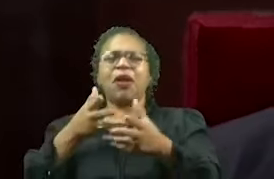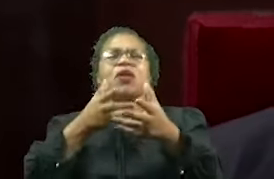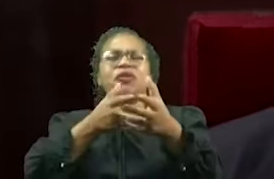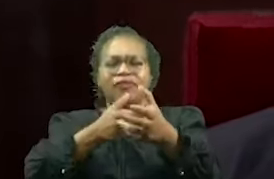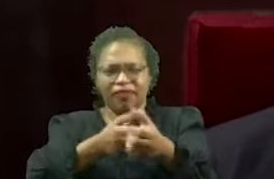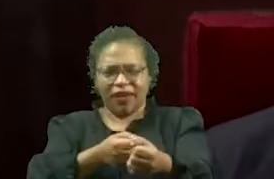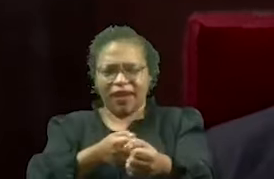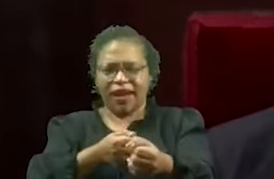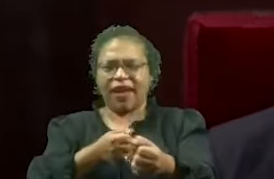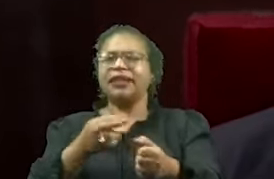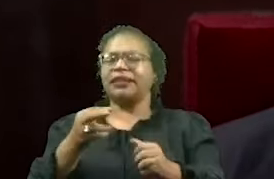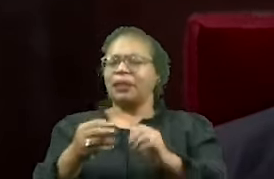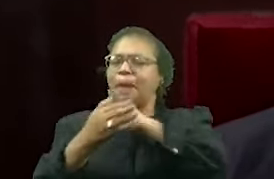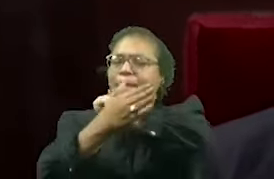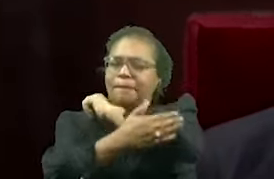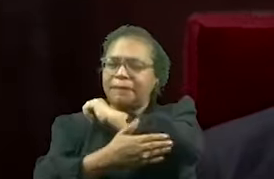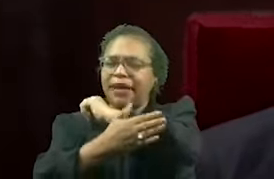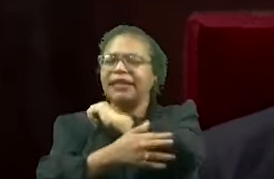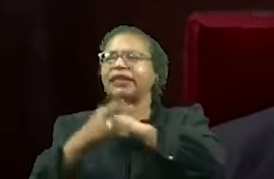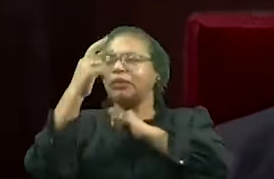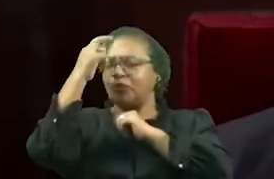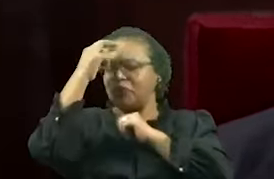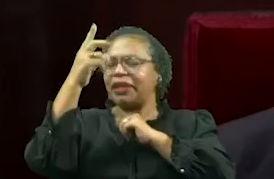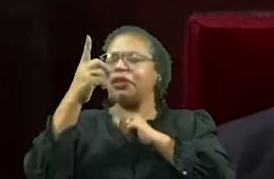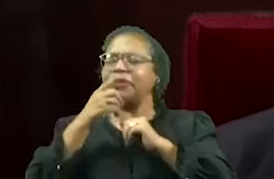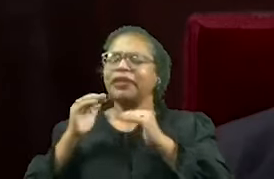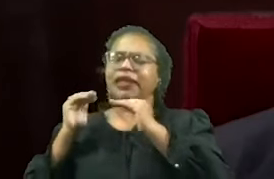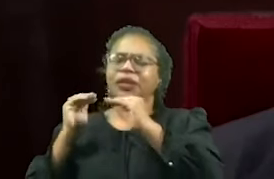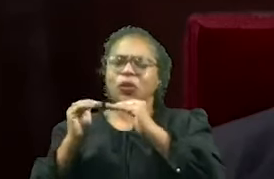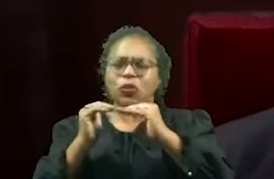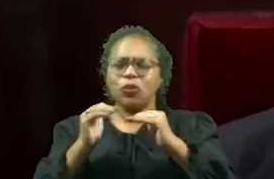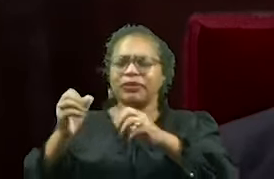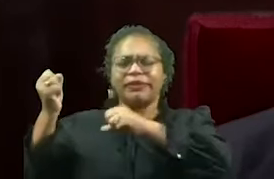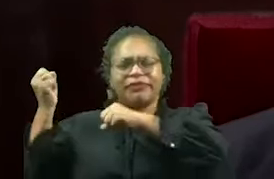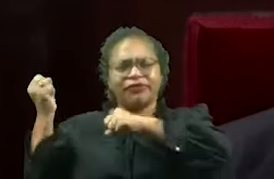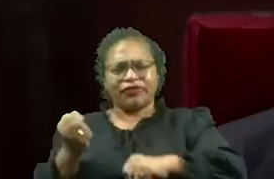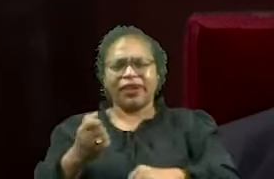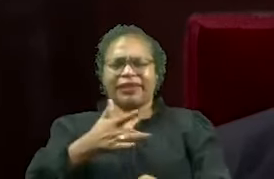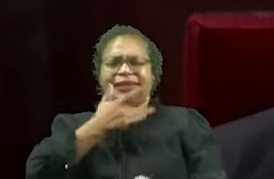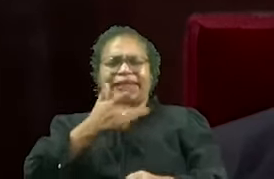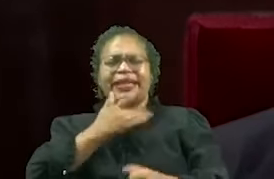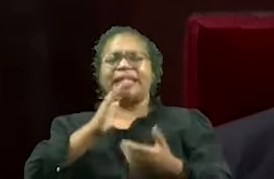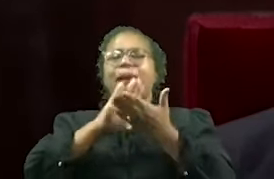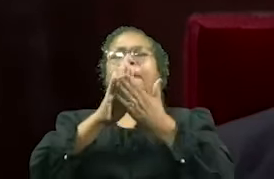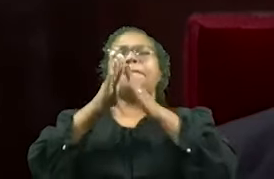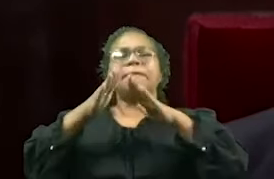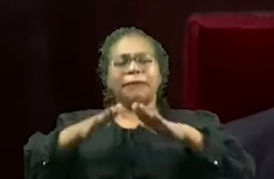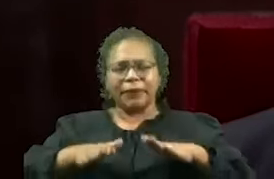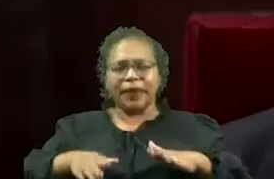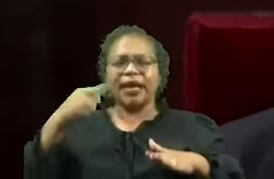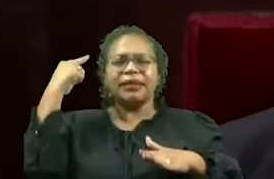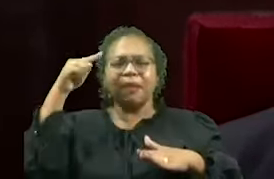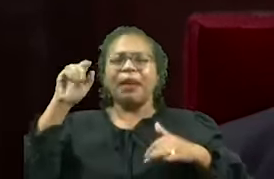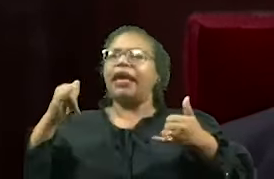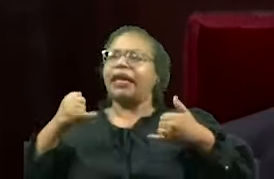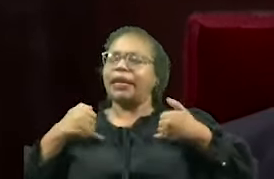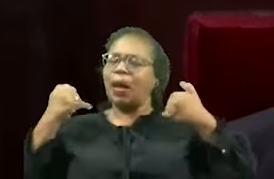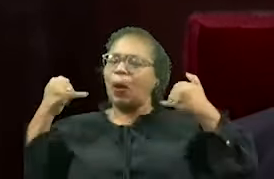justa fuerte y en paz donde cada generación reciba una constitución sin alteraciones